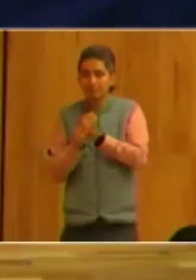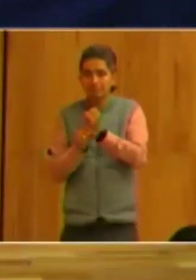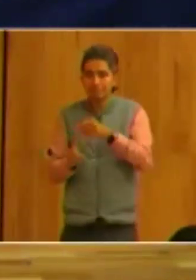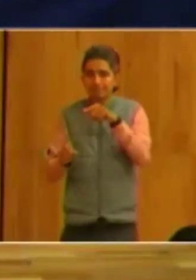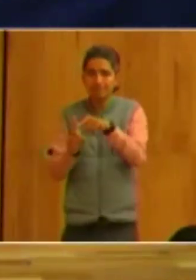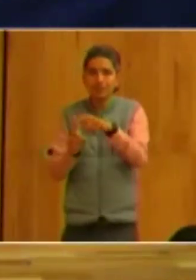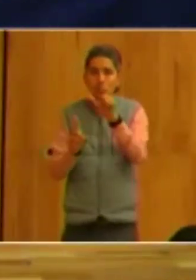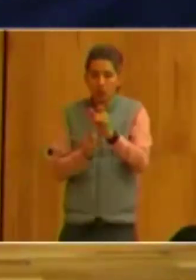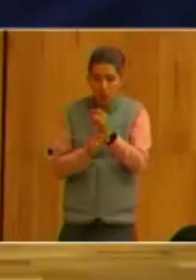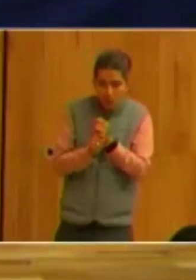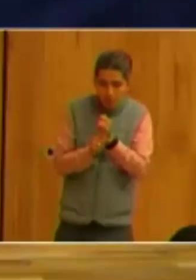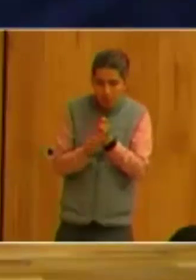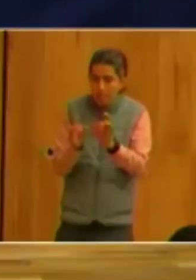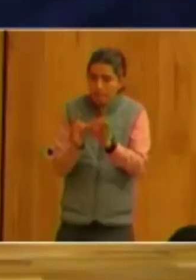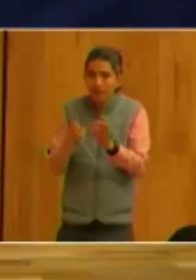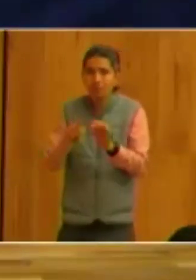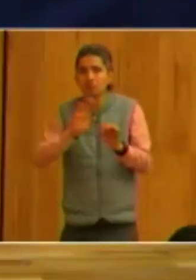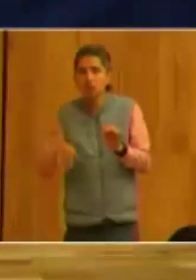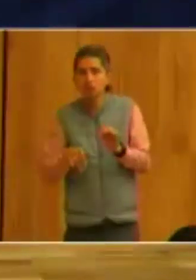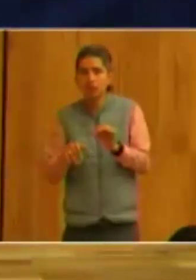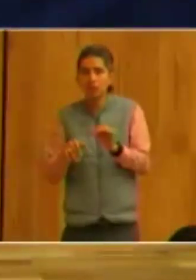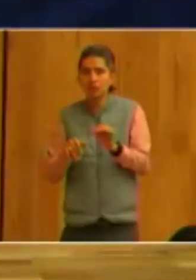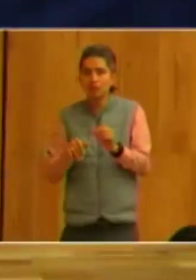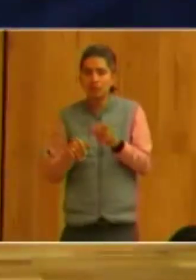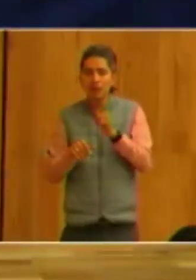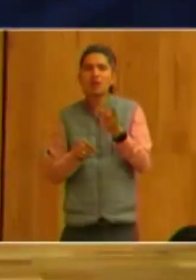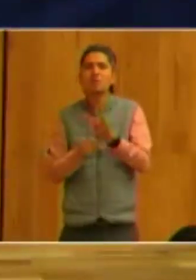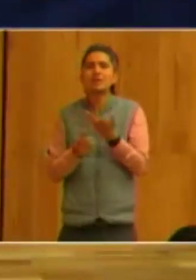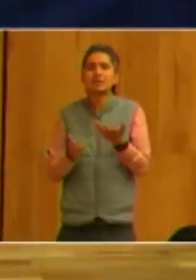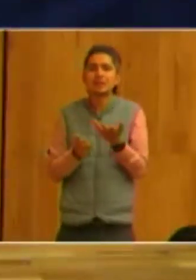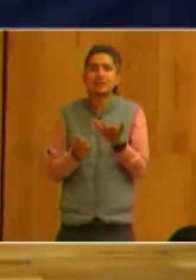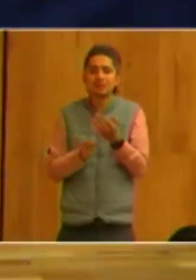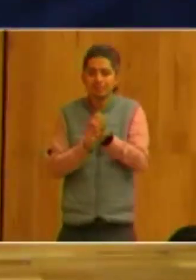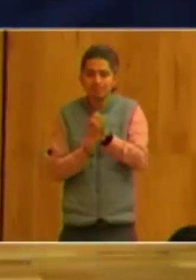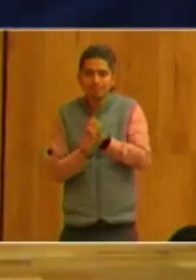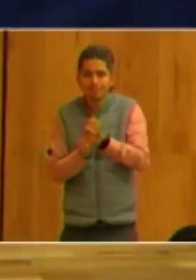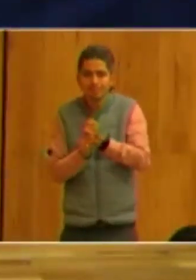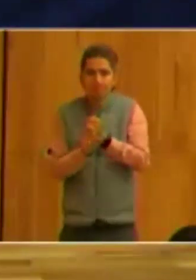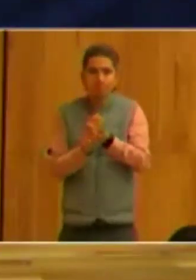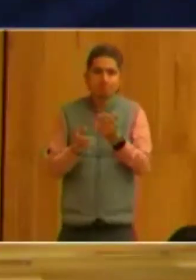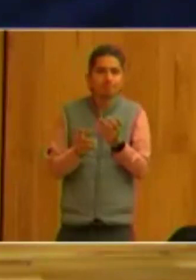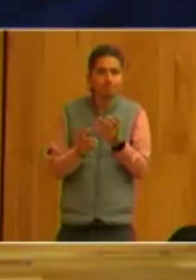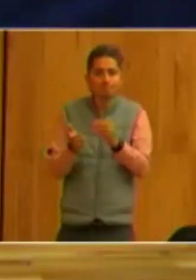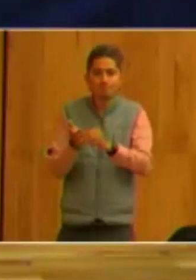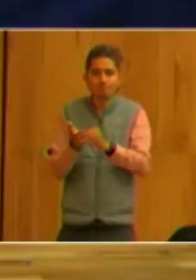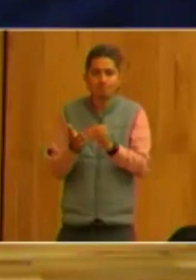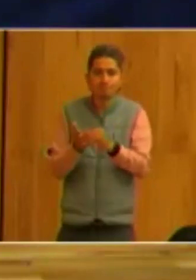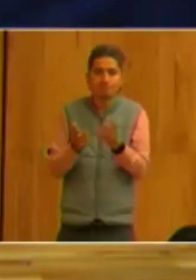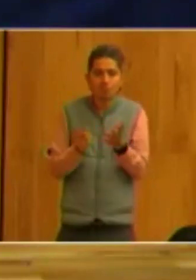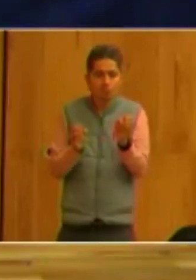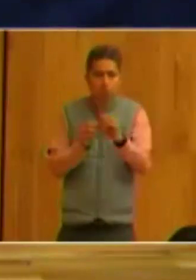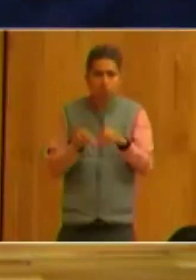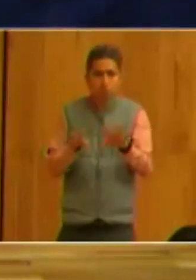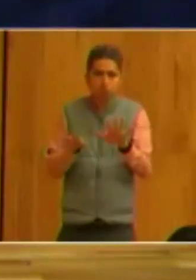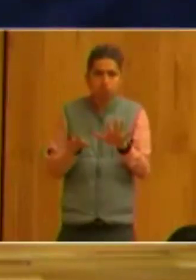la investigación, pero ¿qué pasa? Pues que hay una investigación y que no se ha emitido incluso